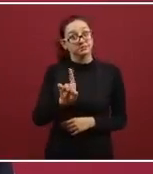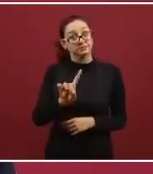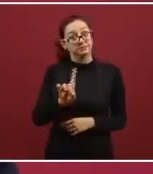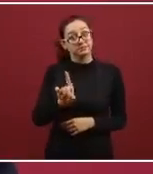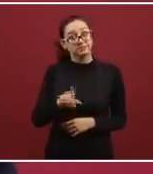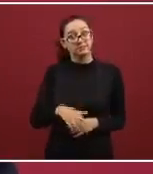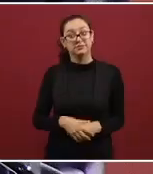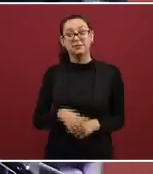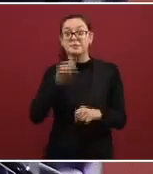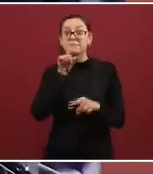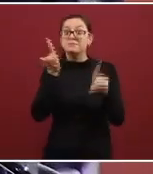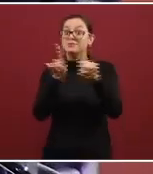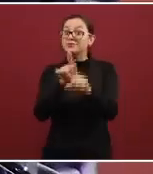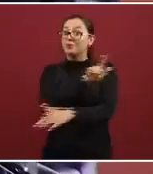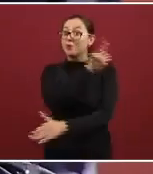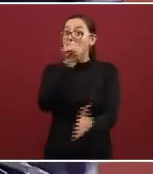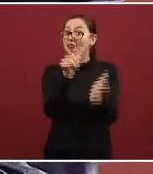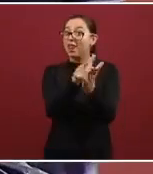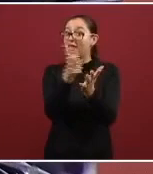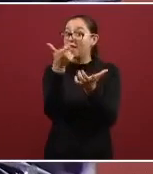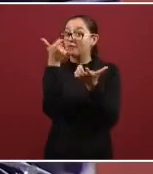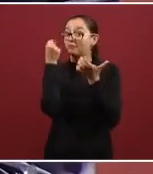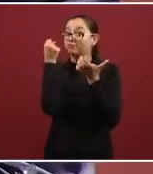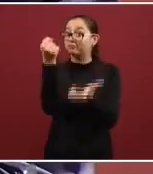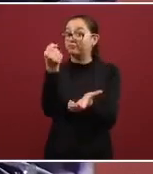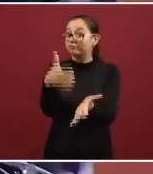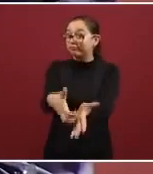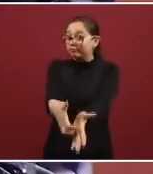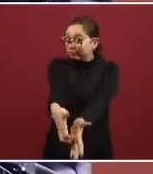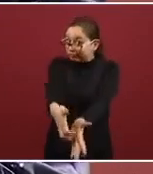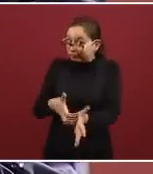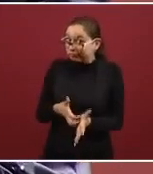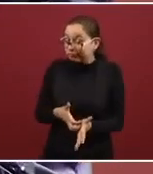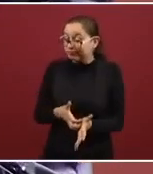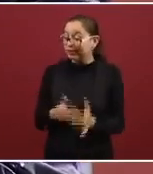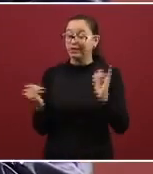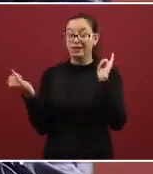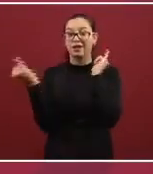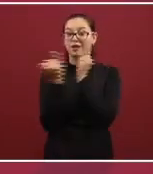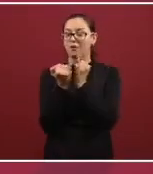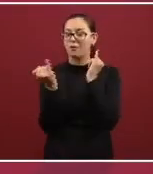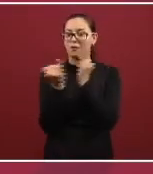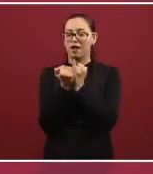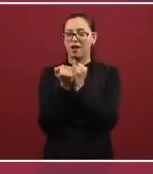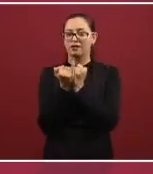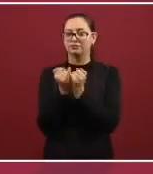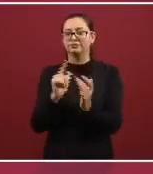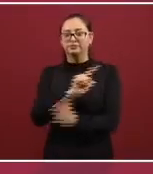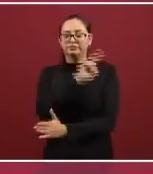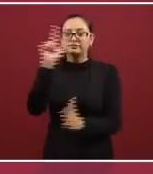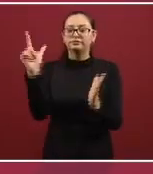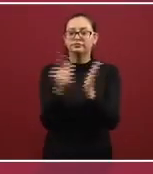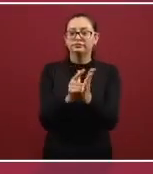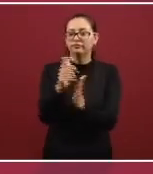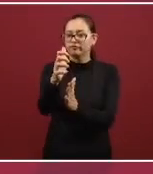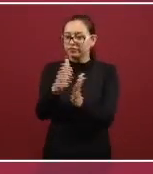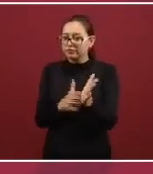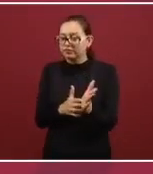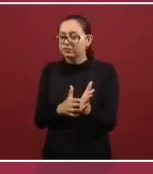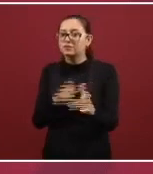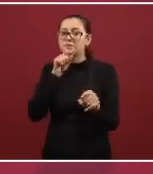Y lo mismo la ley de austeridad, porque la ley de austeridad es reforma